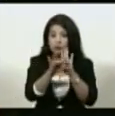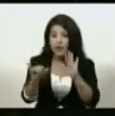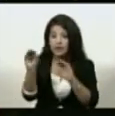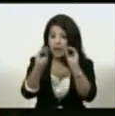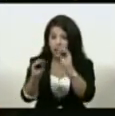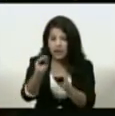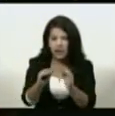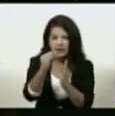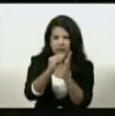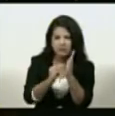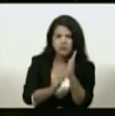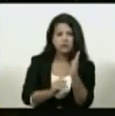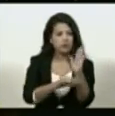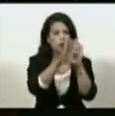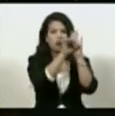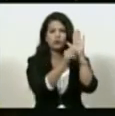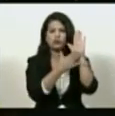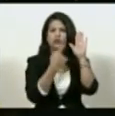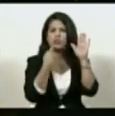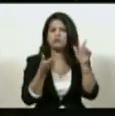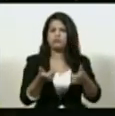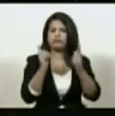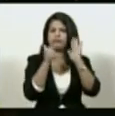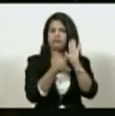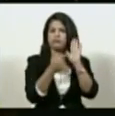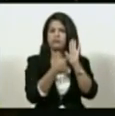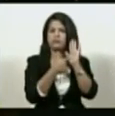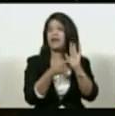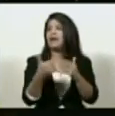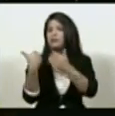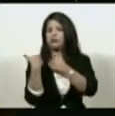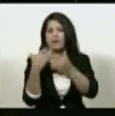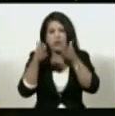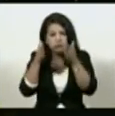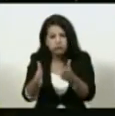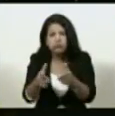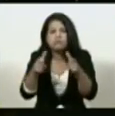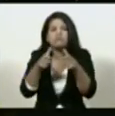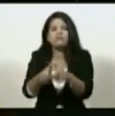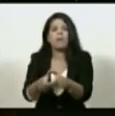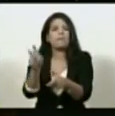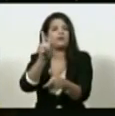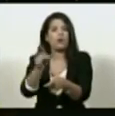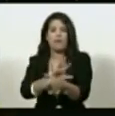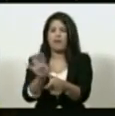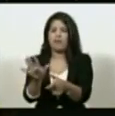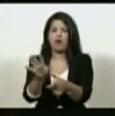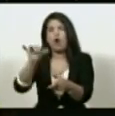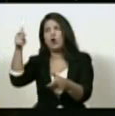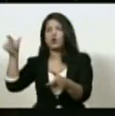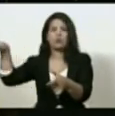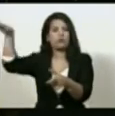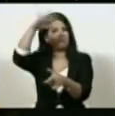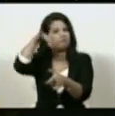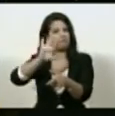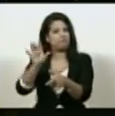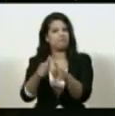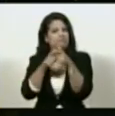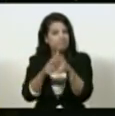está contemplado en nuestra Carta Magna y solo compete al pueblo venezolano. La Asamblea